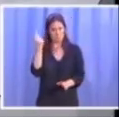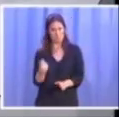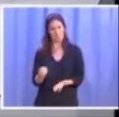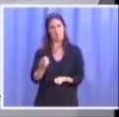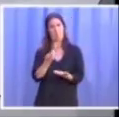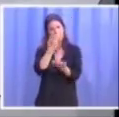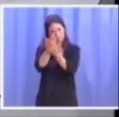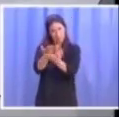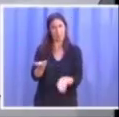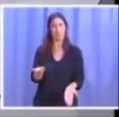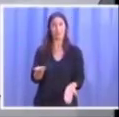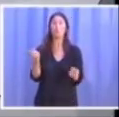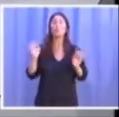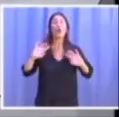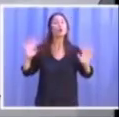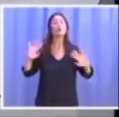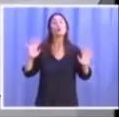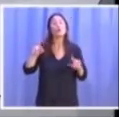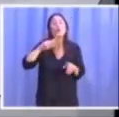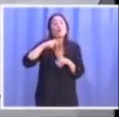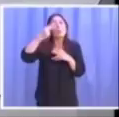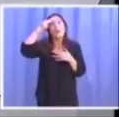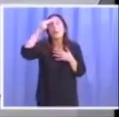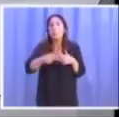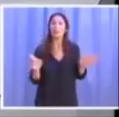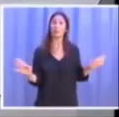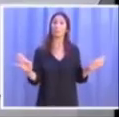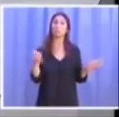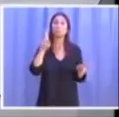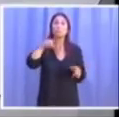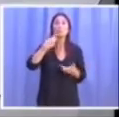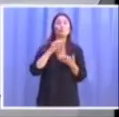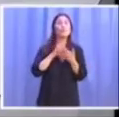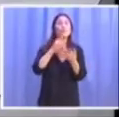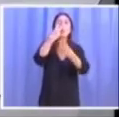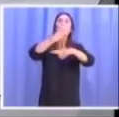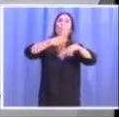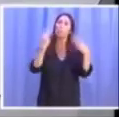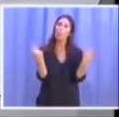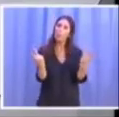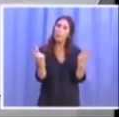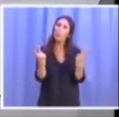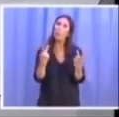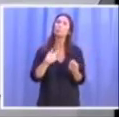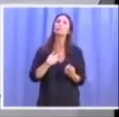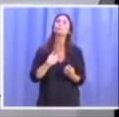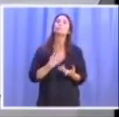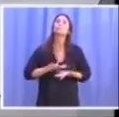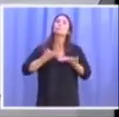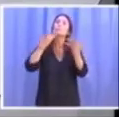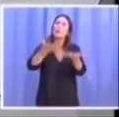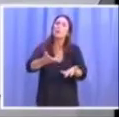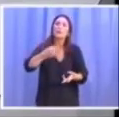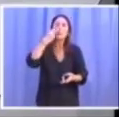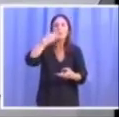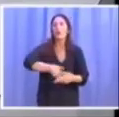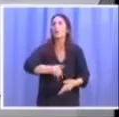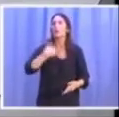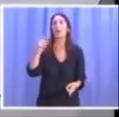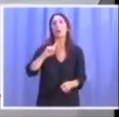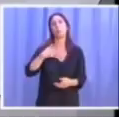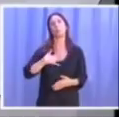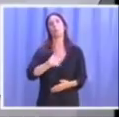pidiéndoselo también. No, es que se llama respeto. Aquí está, que esto es un servicio público a disposición del interés general, no de